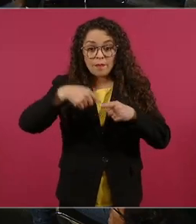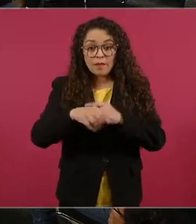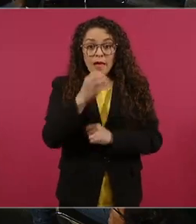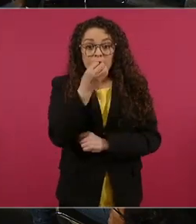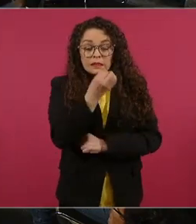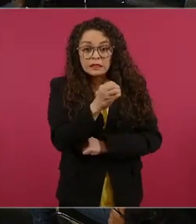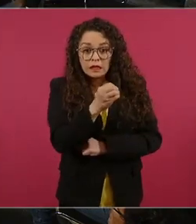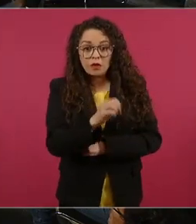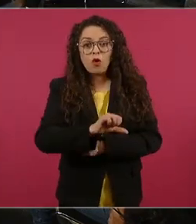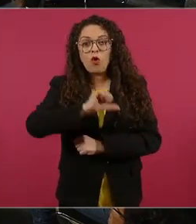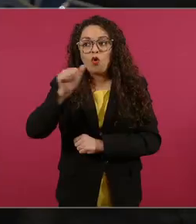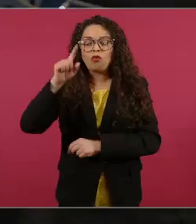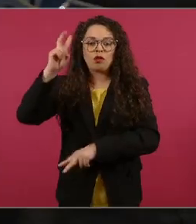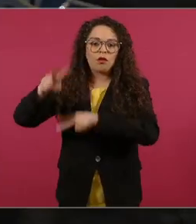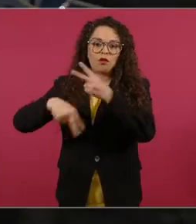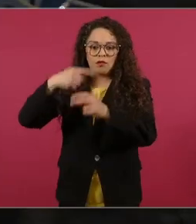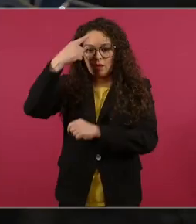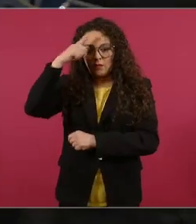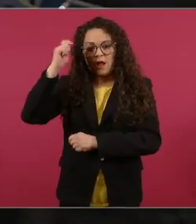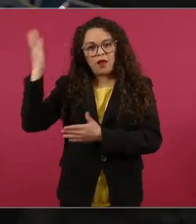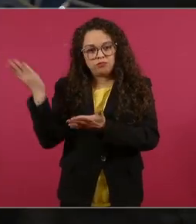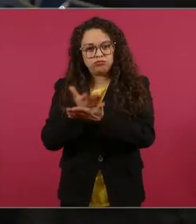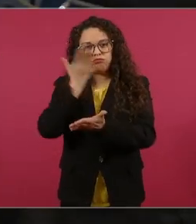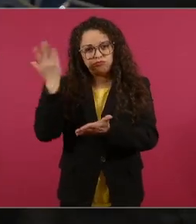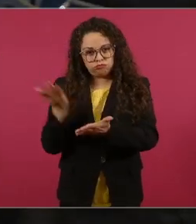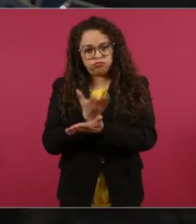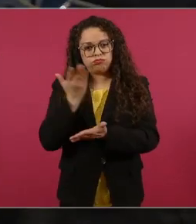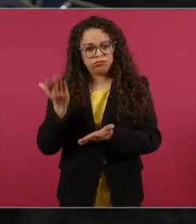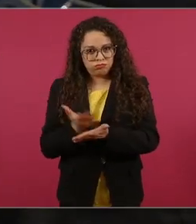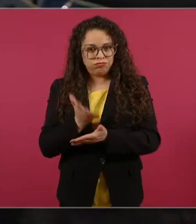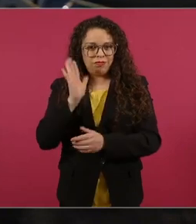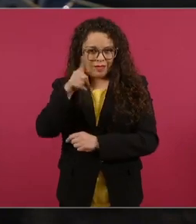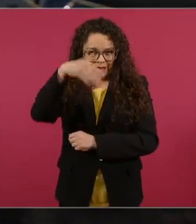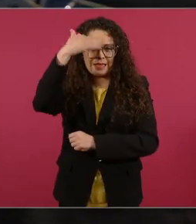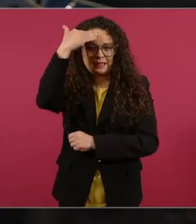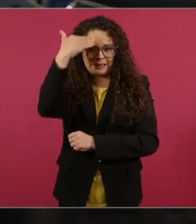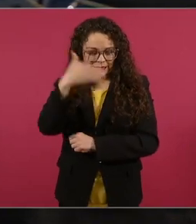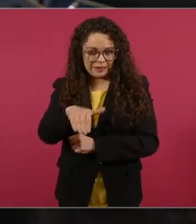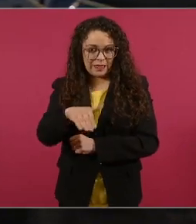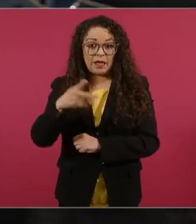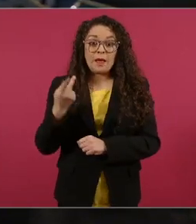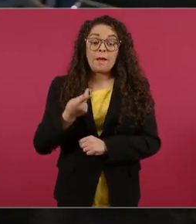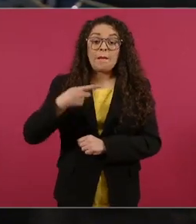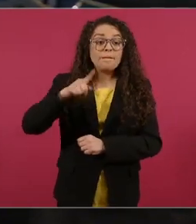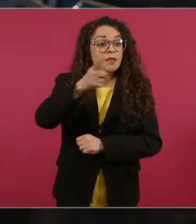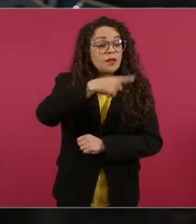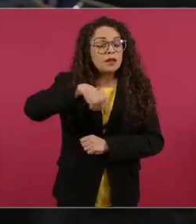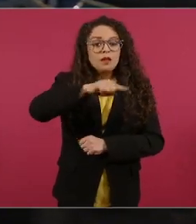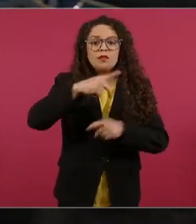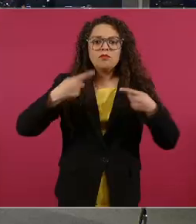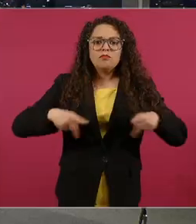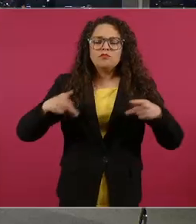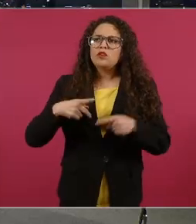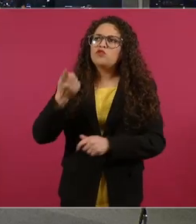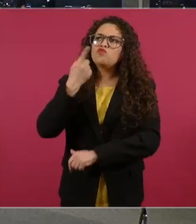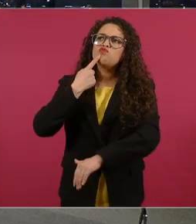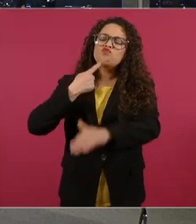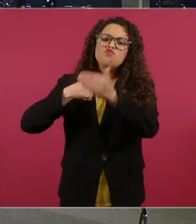que van a cortar y que, bueno, saldrán, ¿no?, como se sabe. Sin embargo, están denunciando que